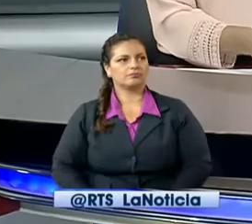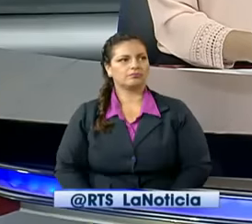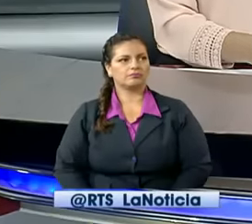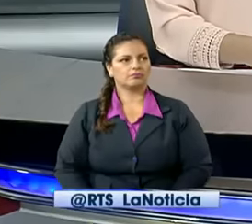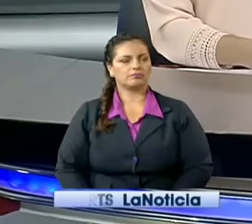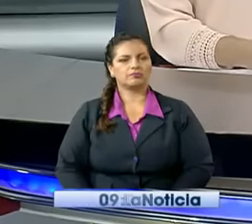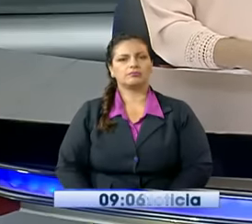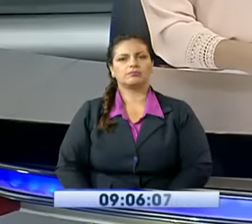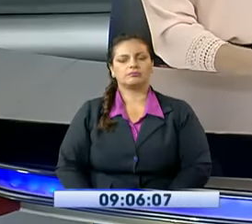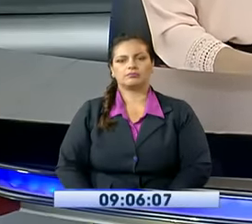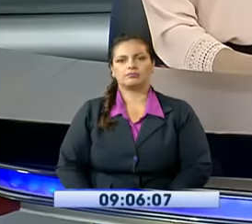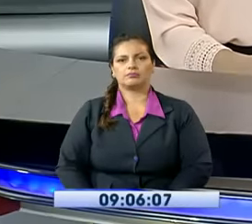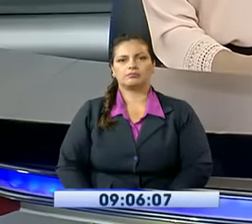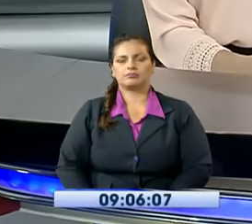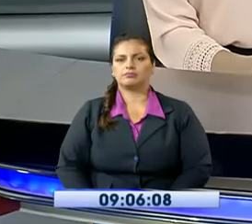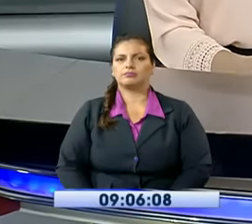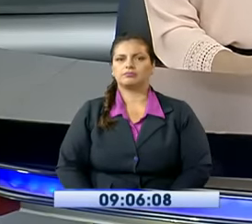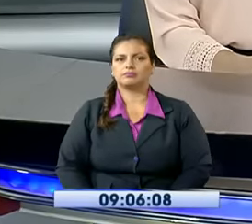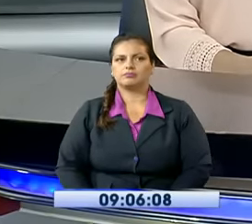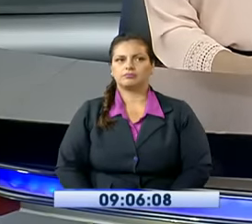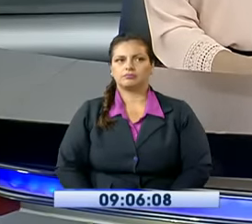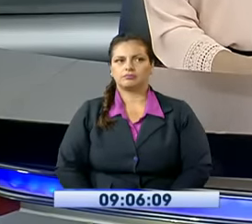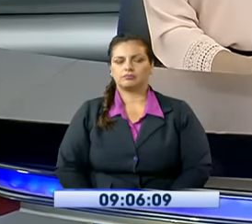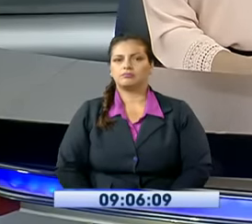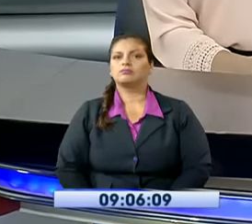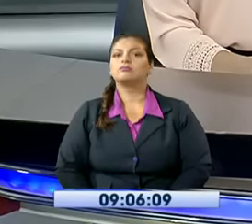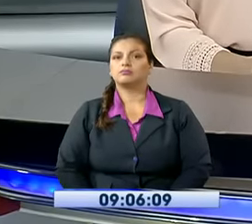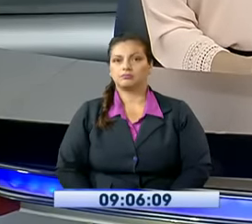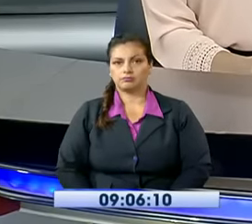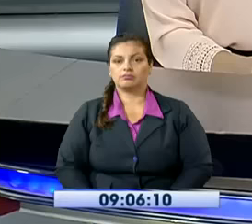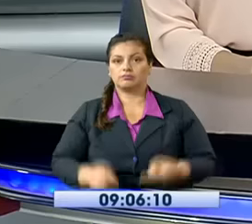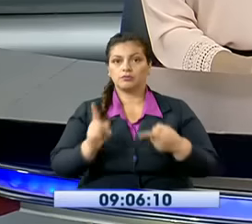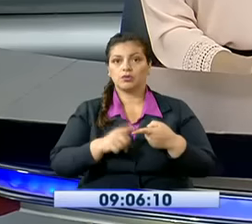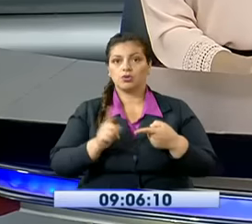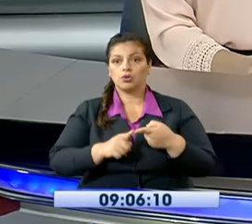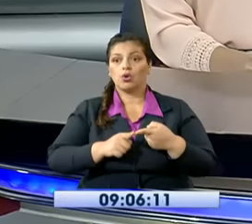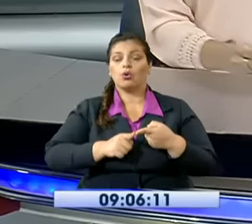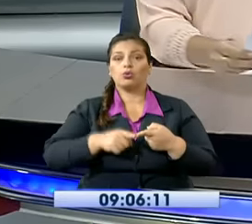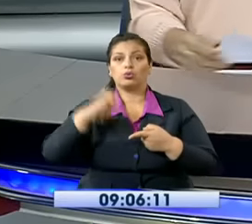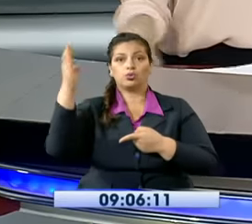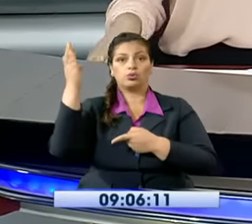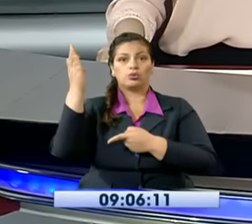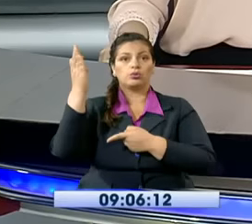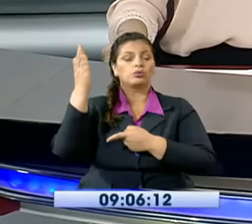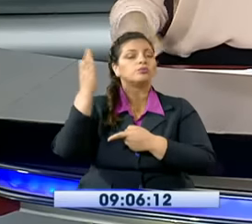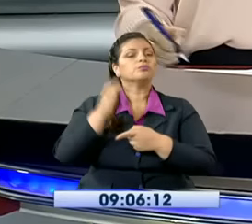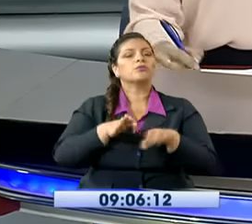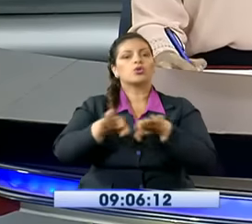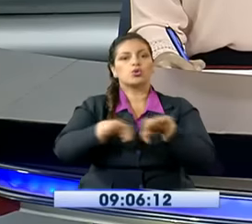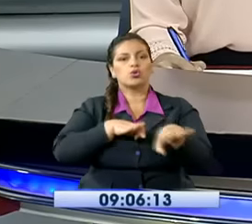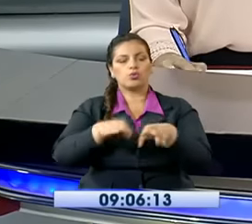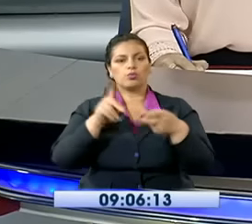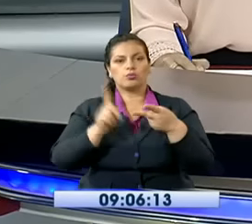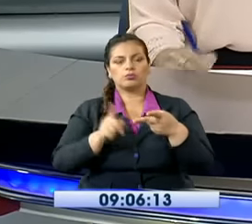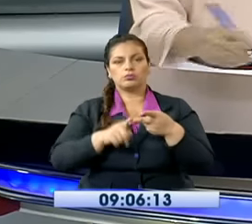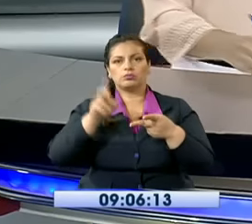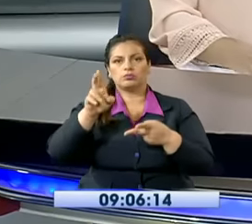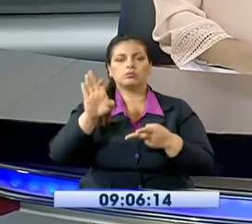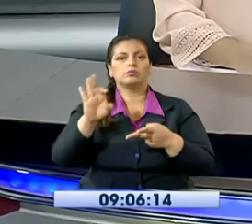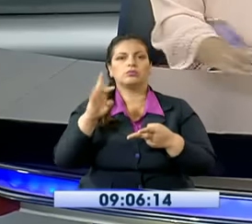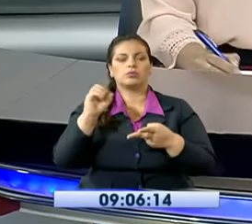Sí, primero vamos con esto de aquí, por favor. Como cantones como La Troncal, Durán y El Triunfo fueron los lugares en los que la Policía Nacional y el GIR y la